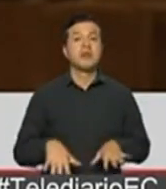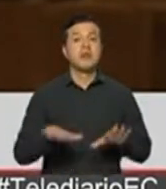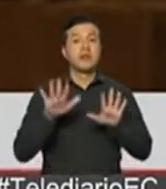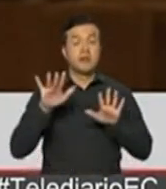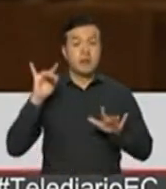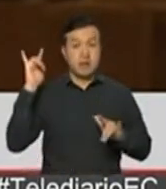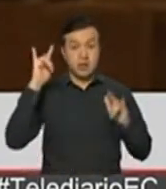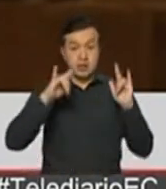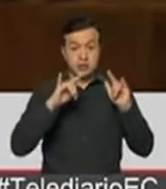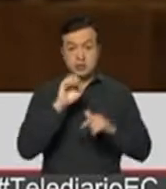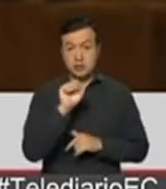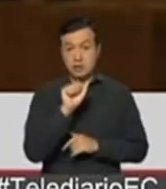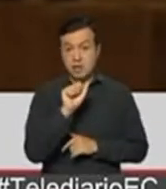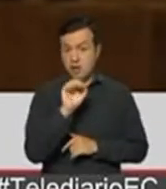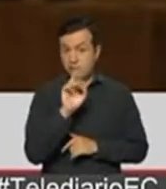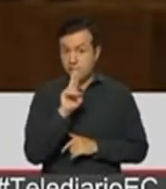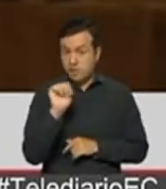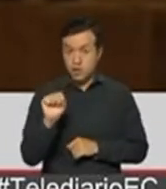12